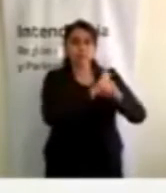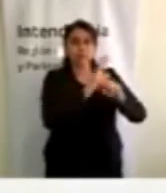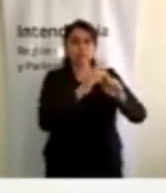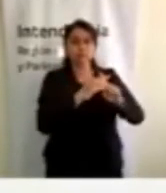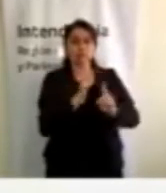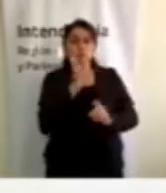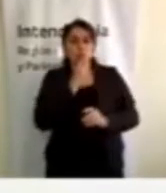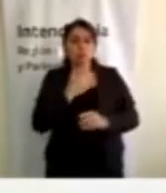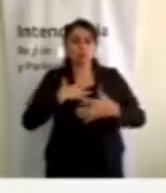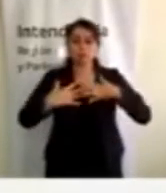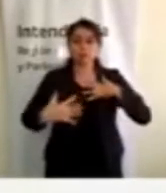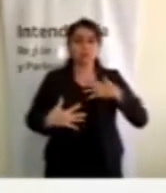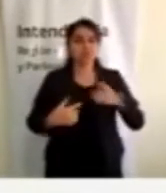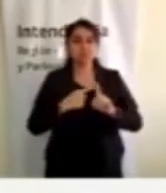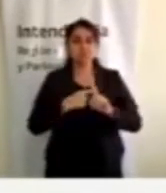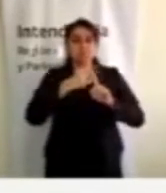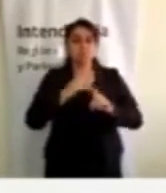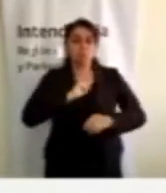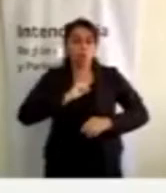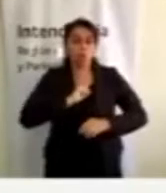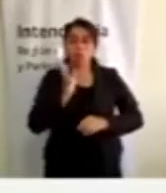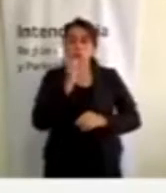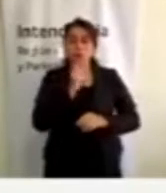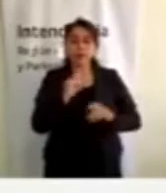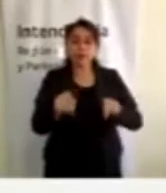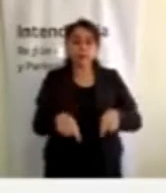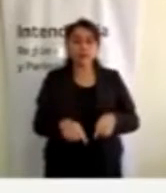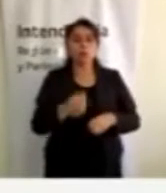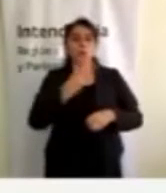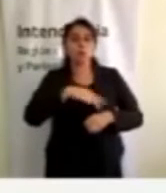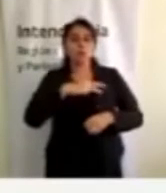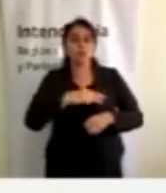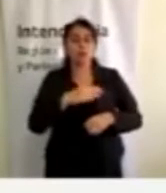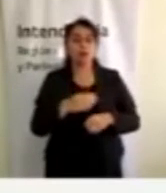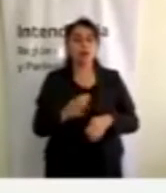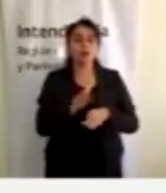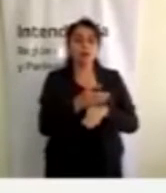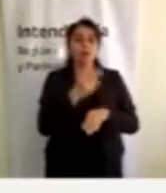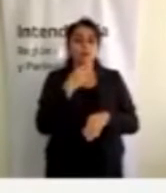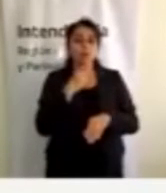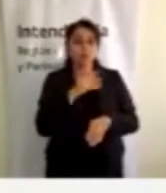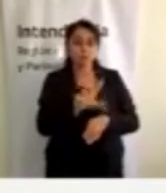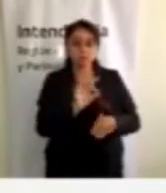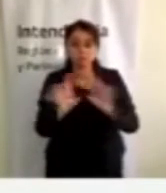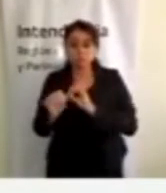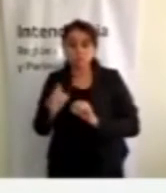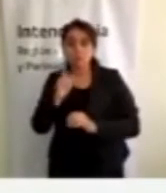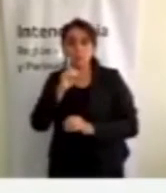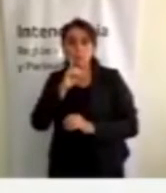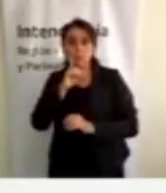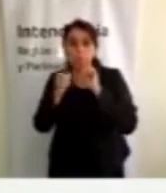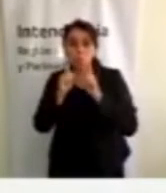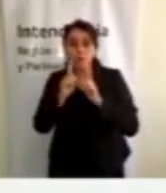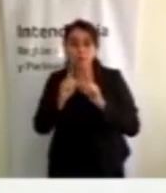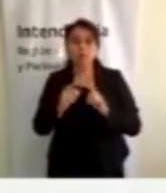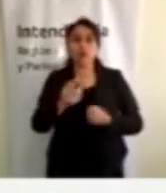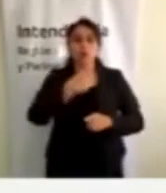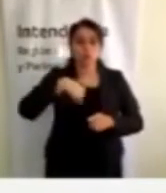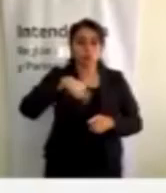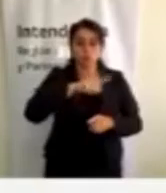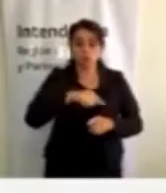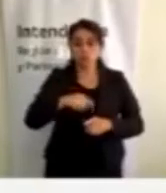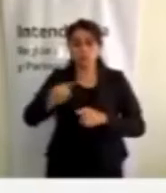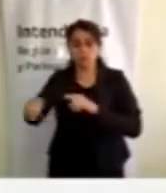asintomáticos. La Municipalidad de Arica también se sumó al testeo. Ellos hacen solamente el testeo y nosotros procesamos las muestras